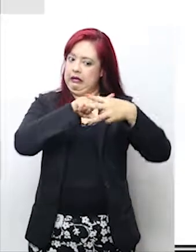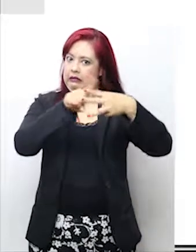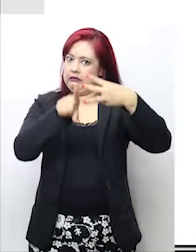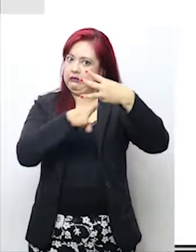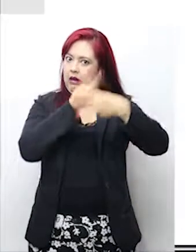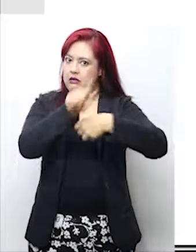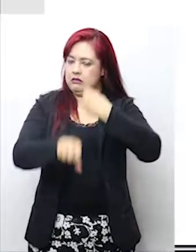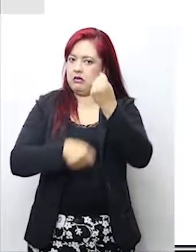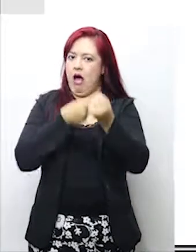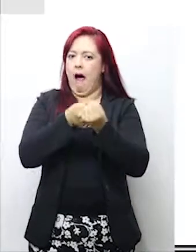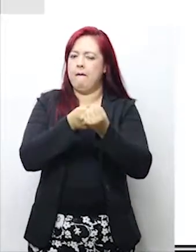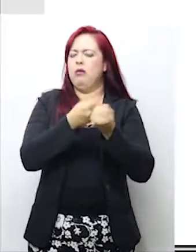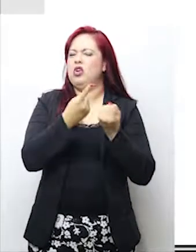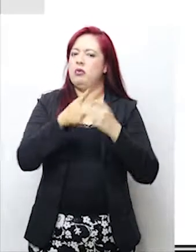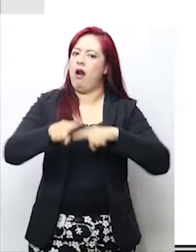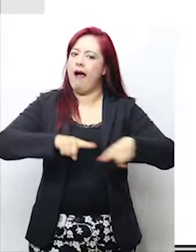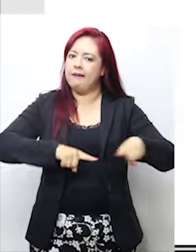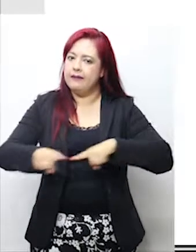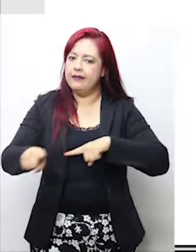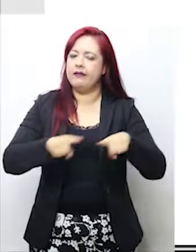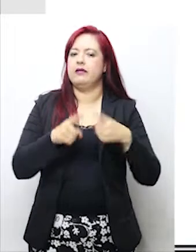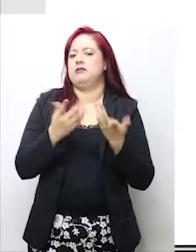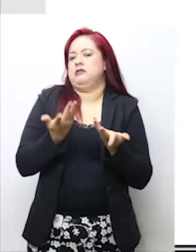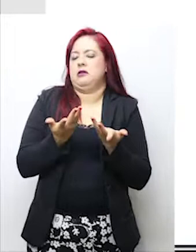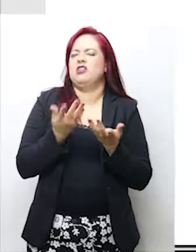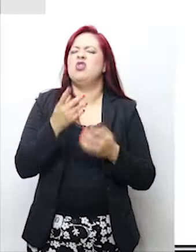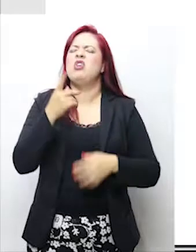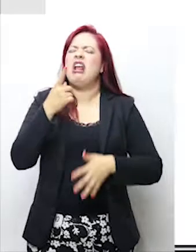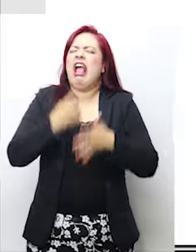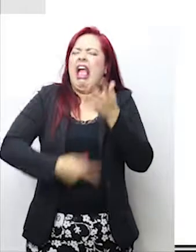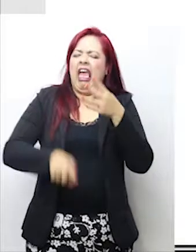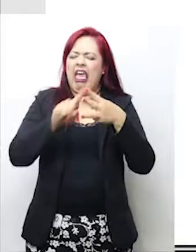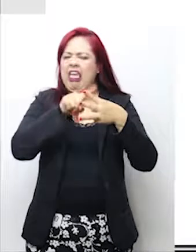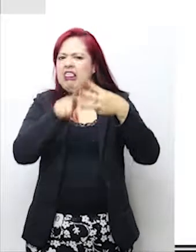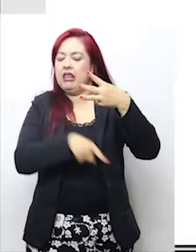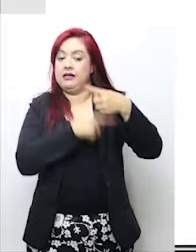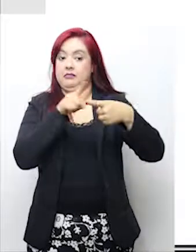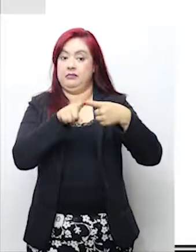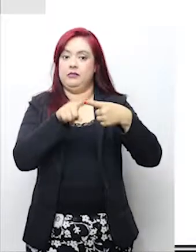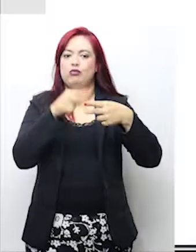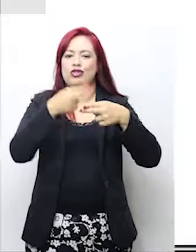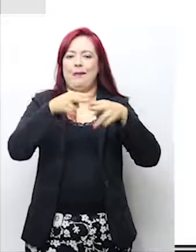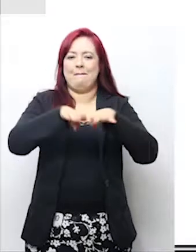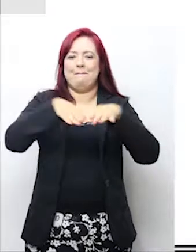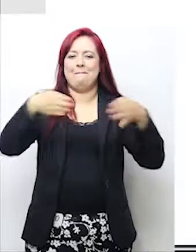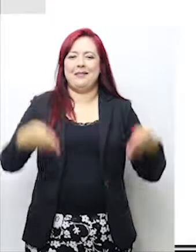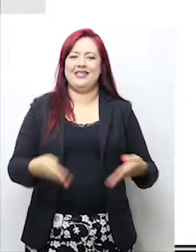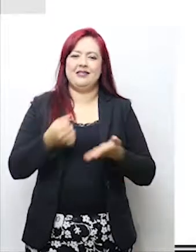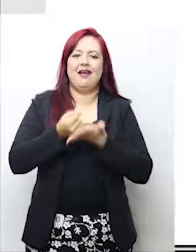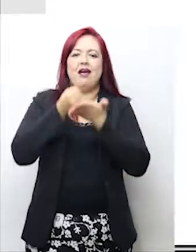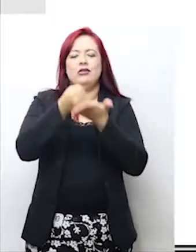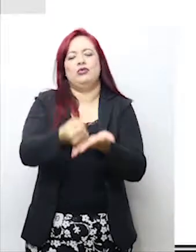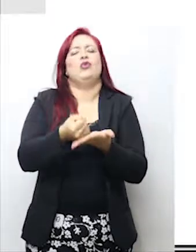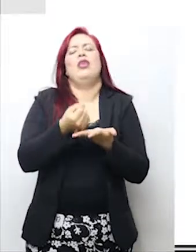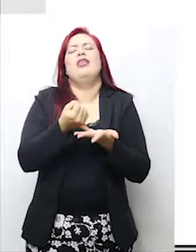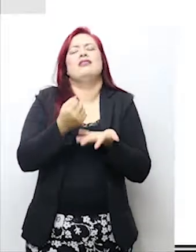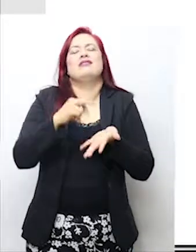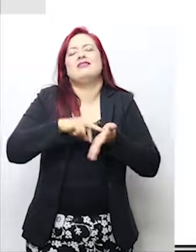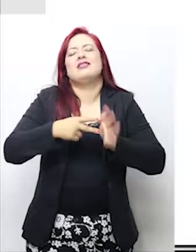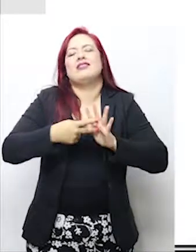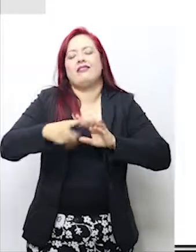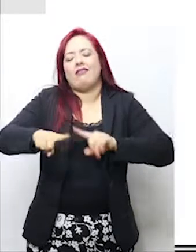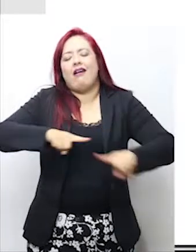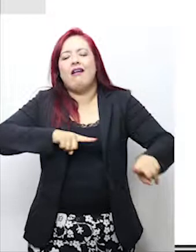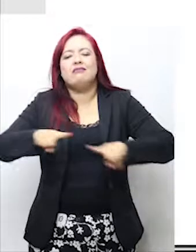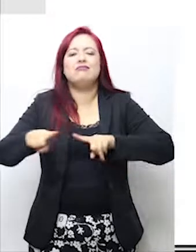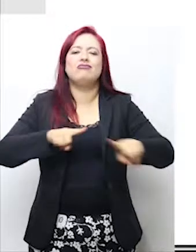funciones sustantivas y administrativas que son Mesa de Ayuda, administrado por la Oficina de Dirección TIC,